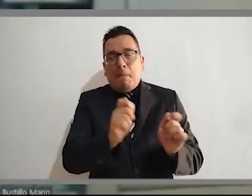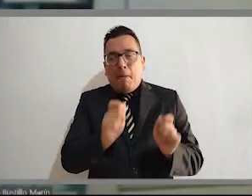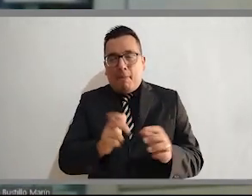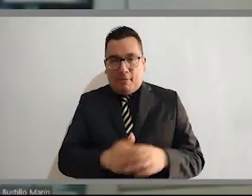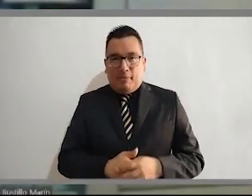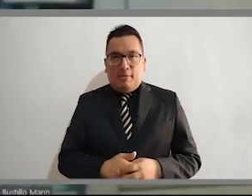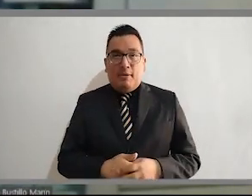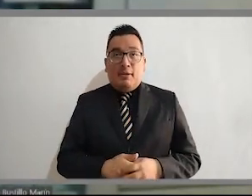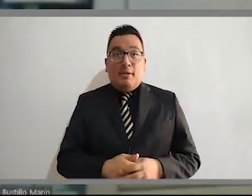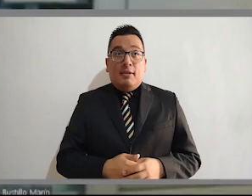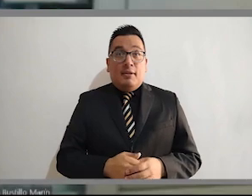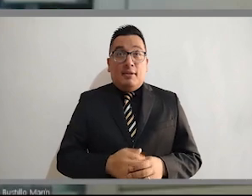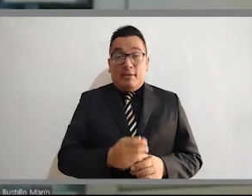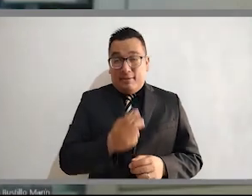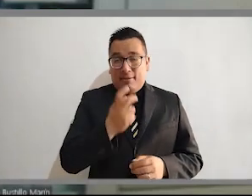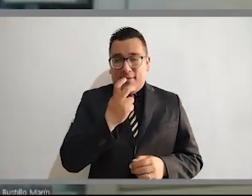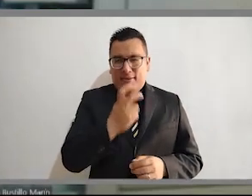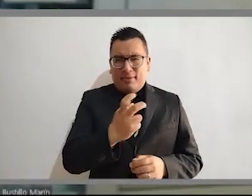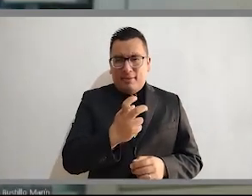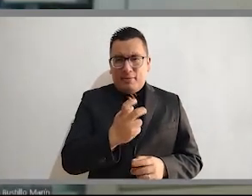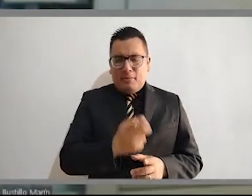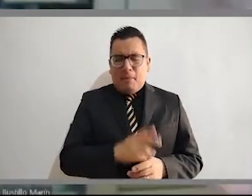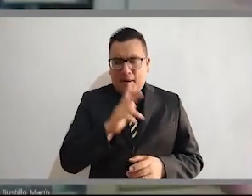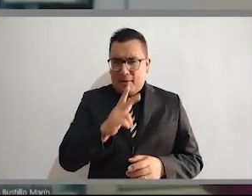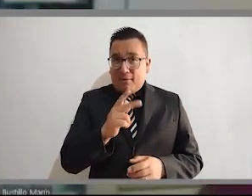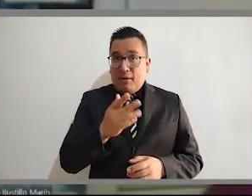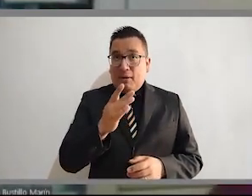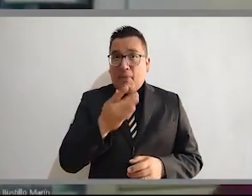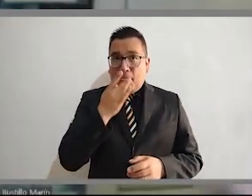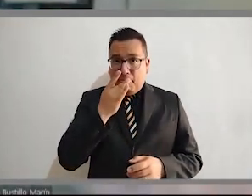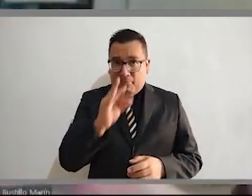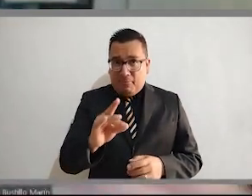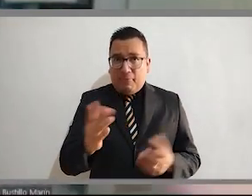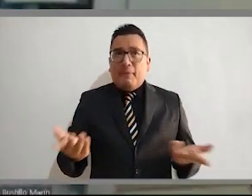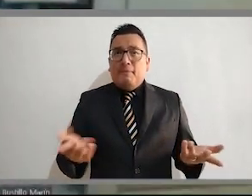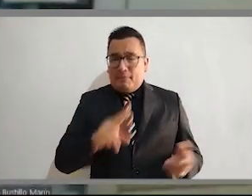violencia. Cuando hablamos de violencia, me voy a salir tantito de